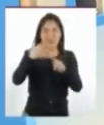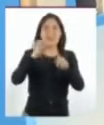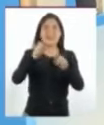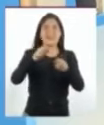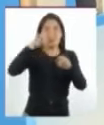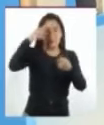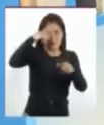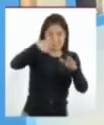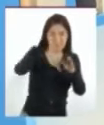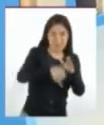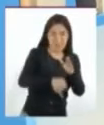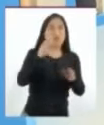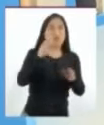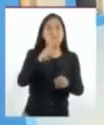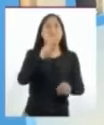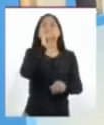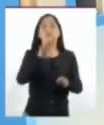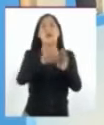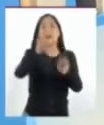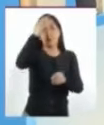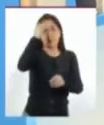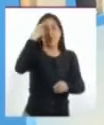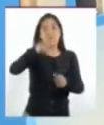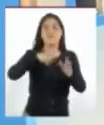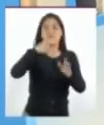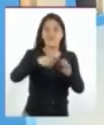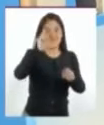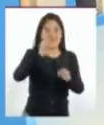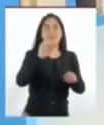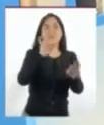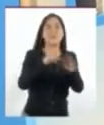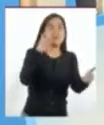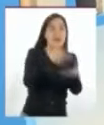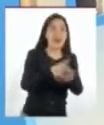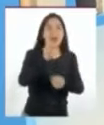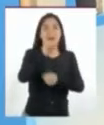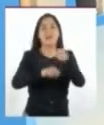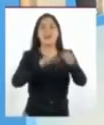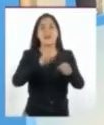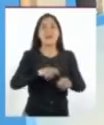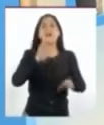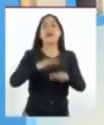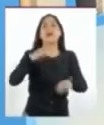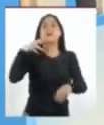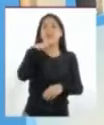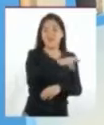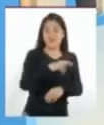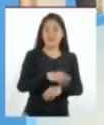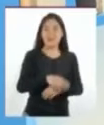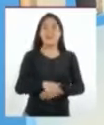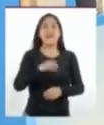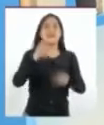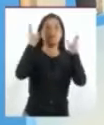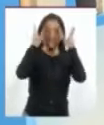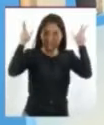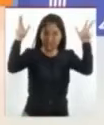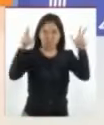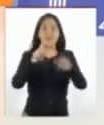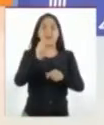cueva aprendieron a cazar también animales más grandes y más rápidos, como el venado y el